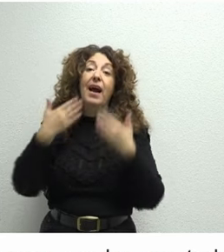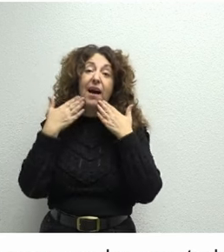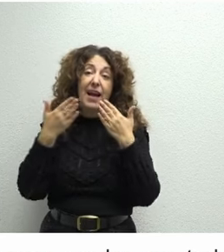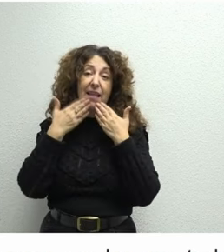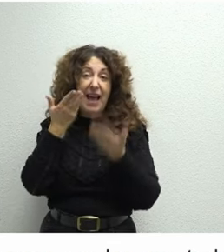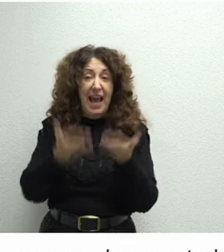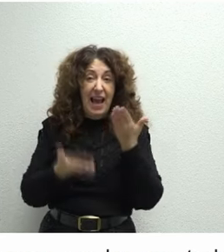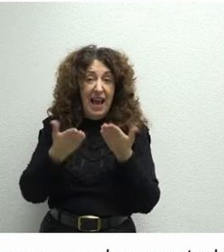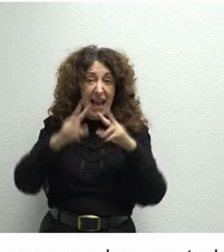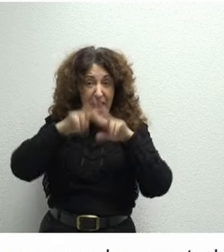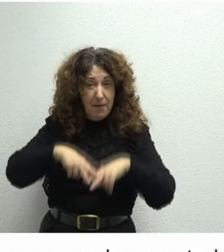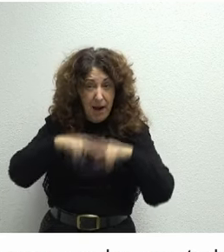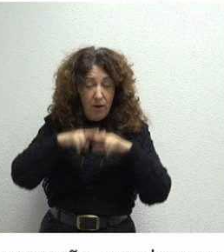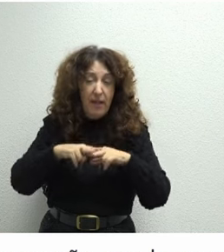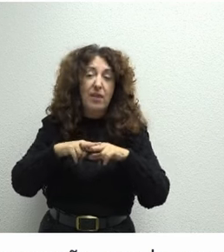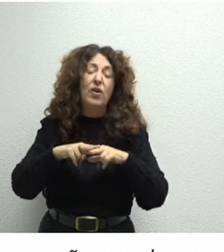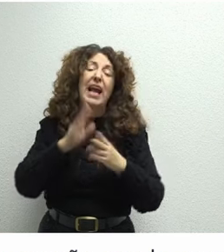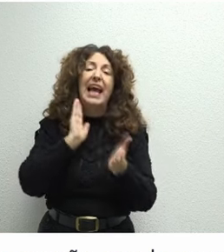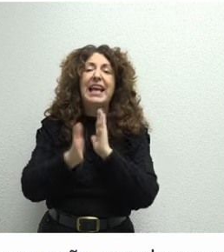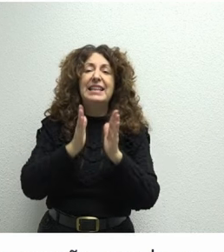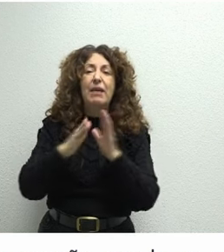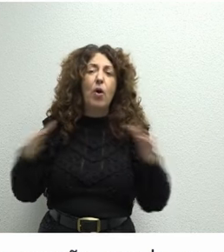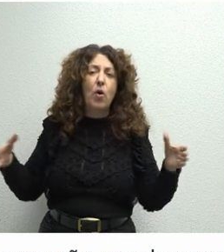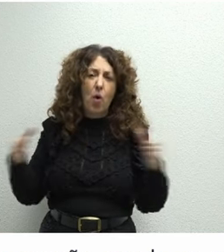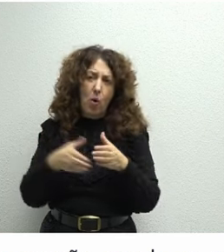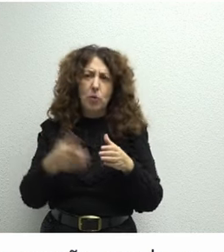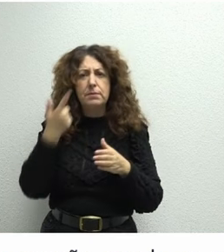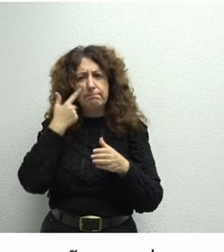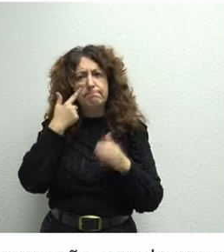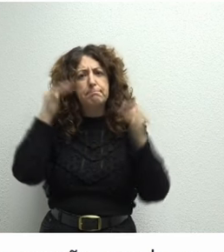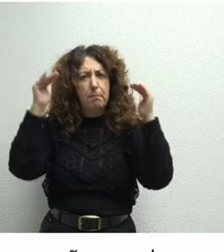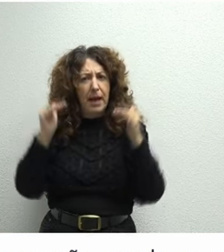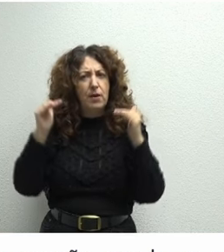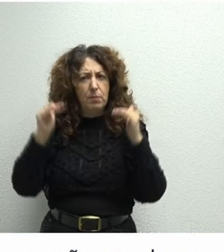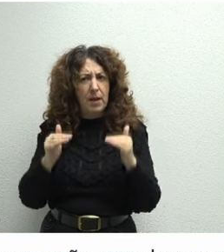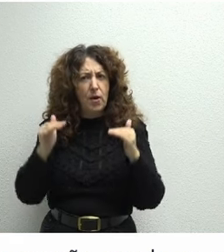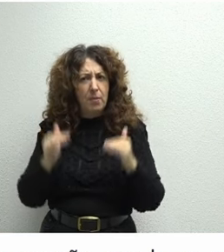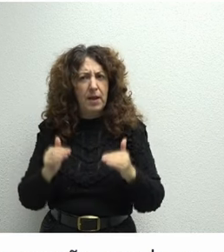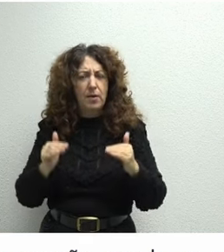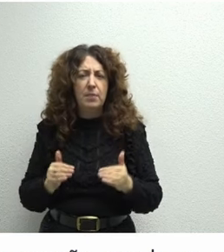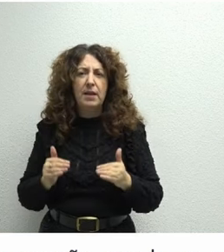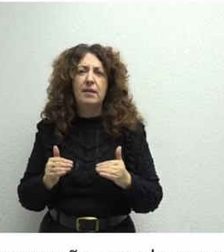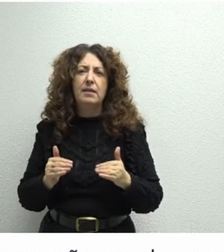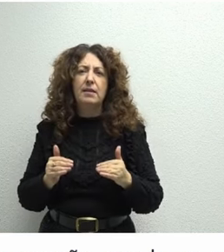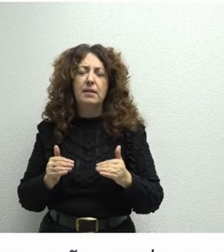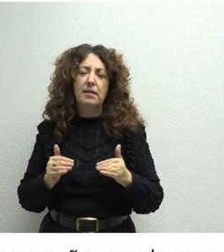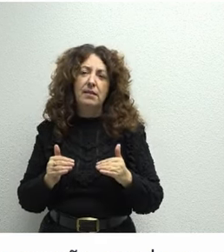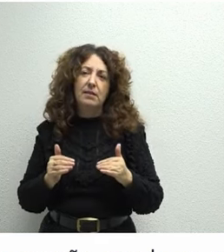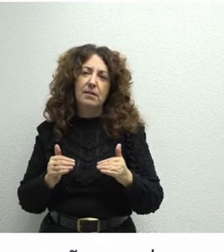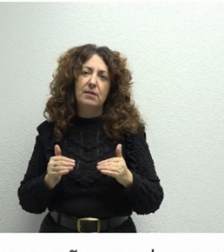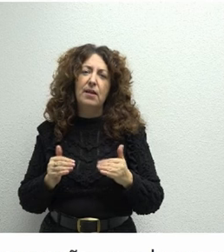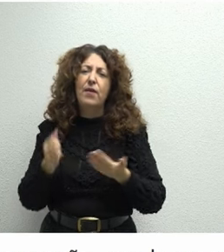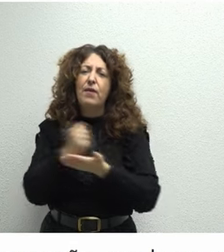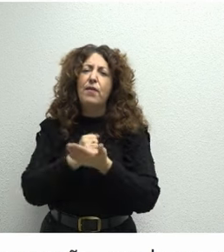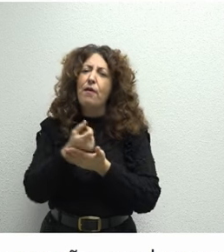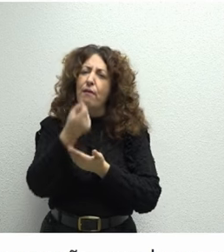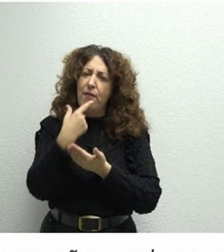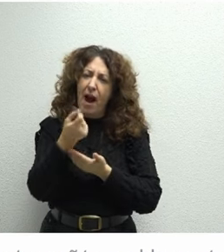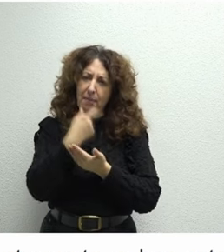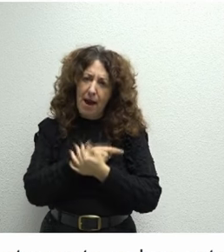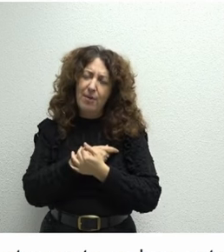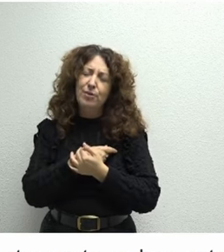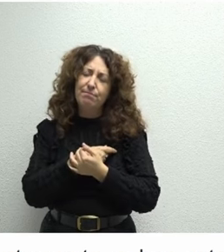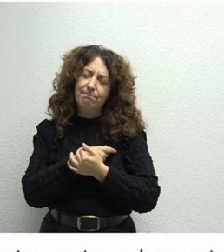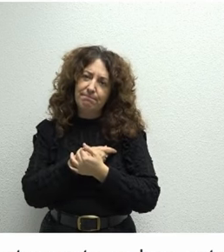evaluaciones y esta intervención conjunta una disminución en en en la a los los fármacos una vamos a